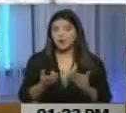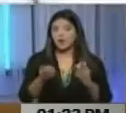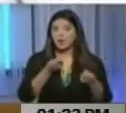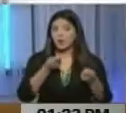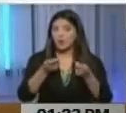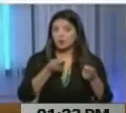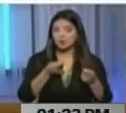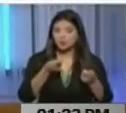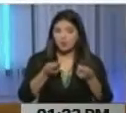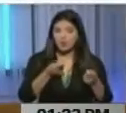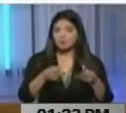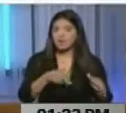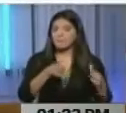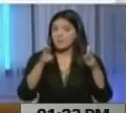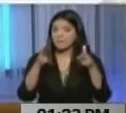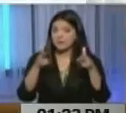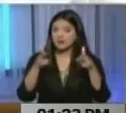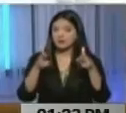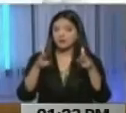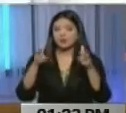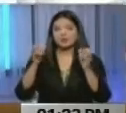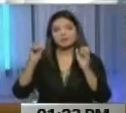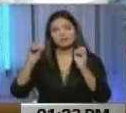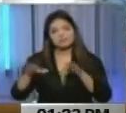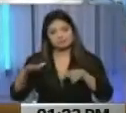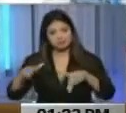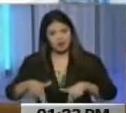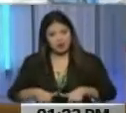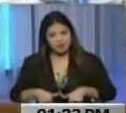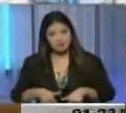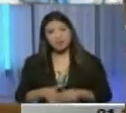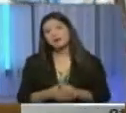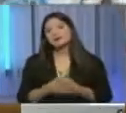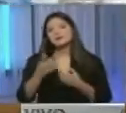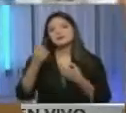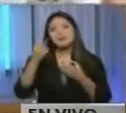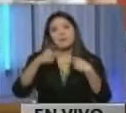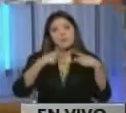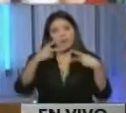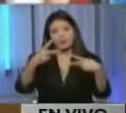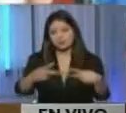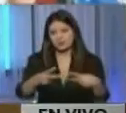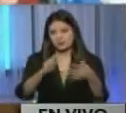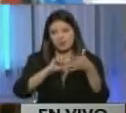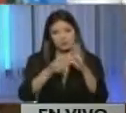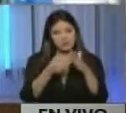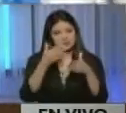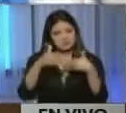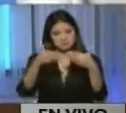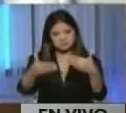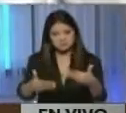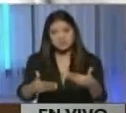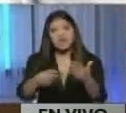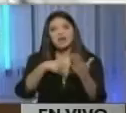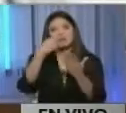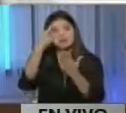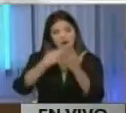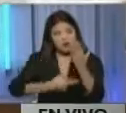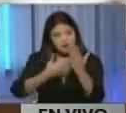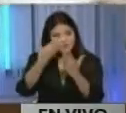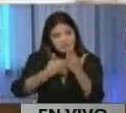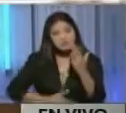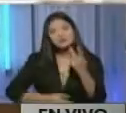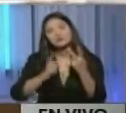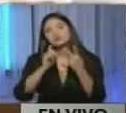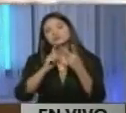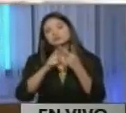armamento y dejación de las armas, que integran los siguientes procedimientos técnicos: registro,